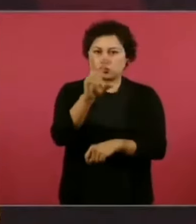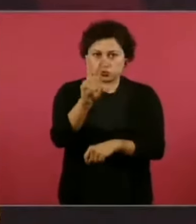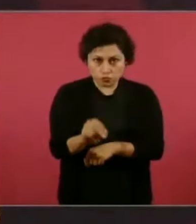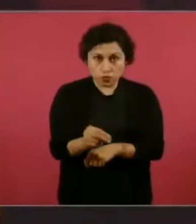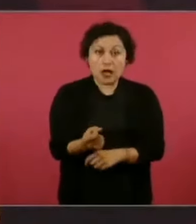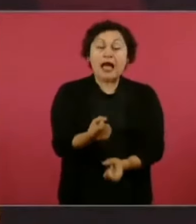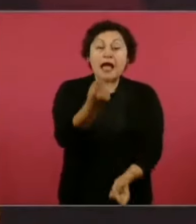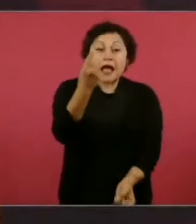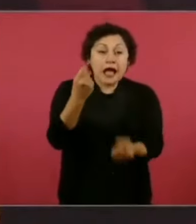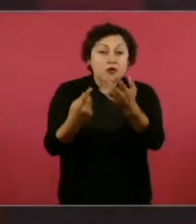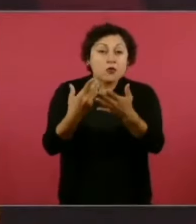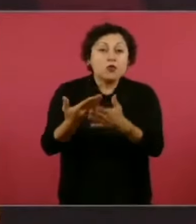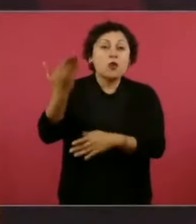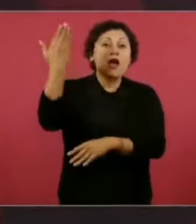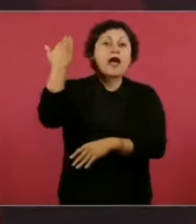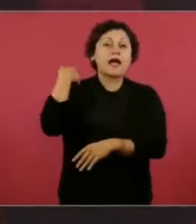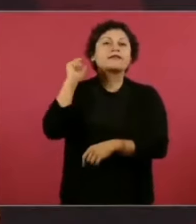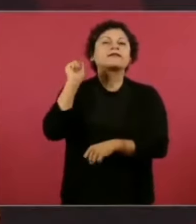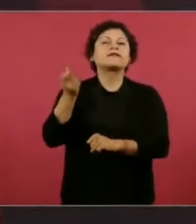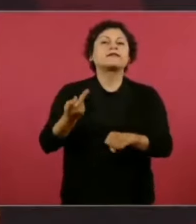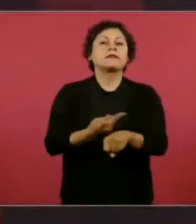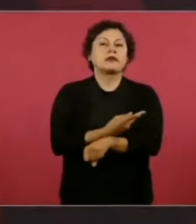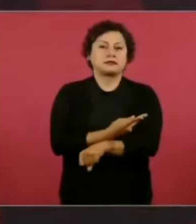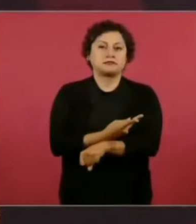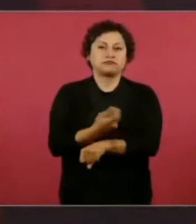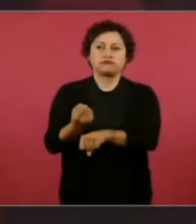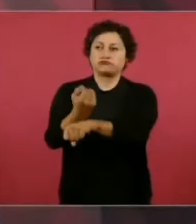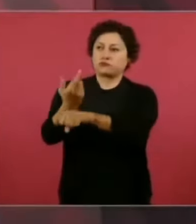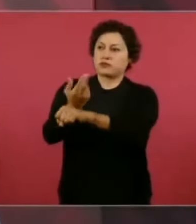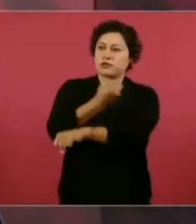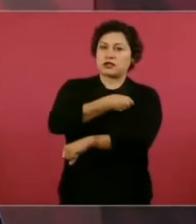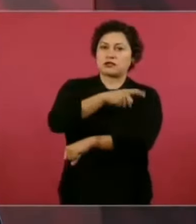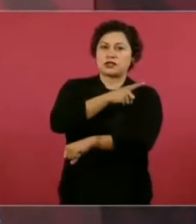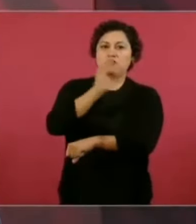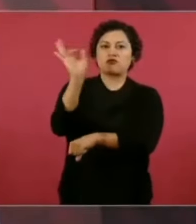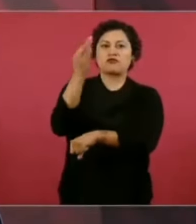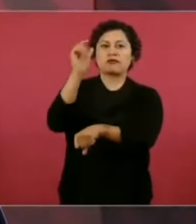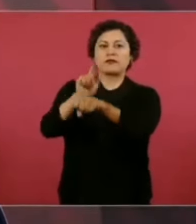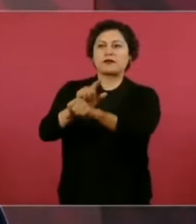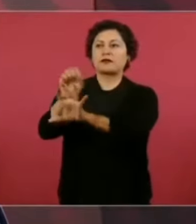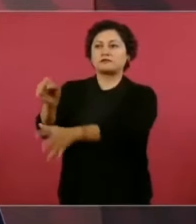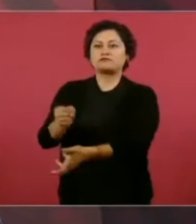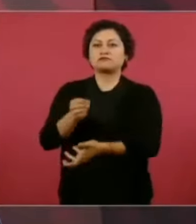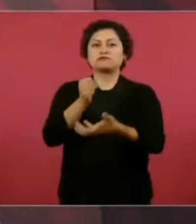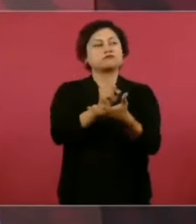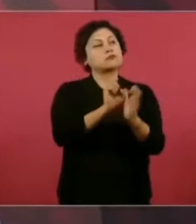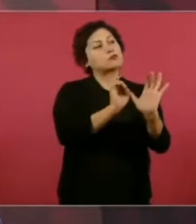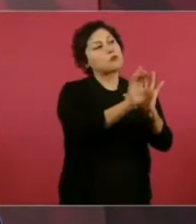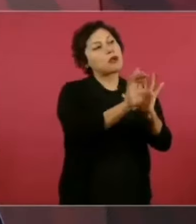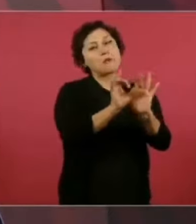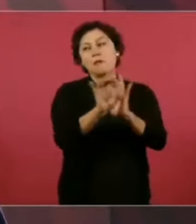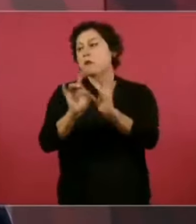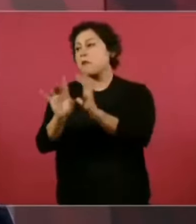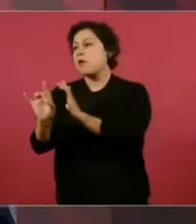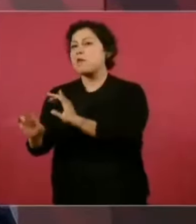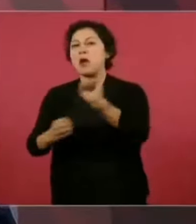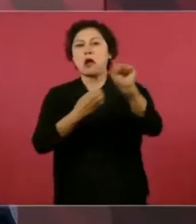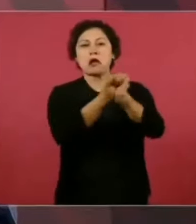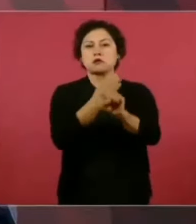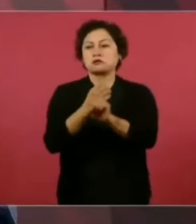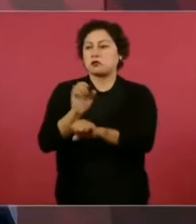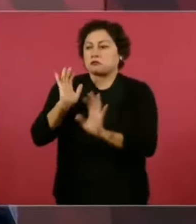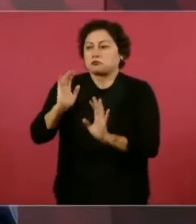fondos a los estados y el dinero no se usaba con ese propósito,